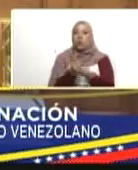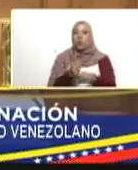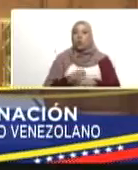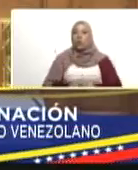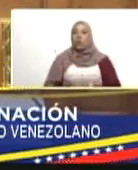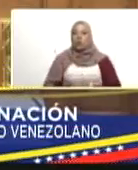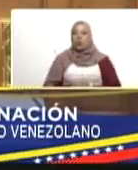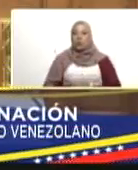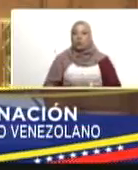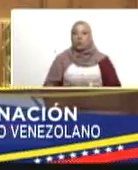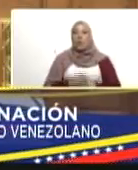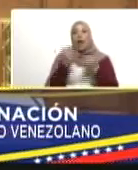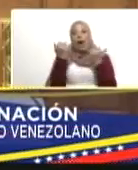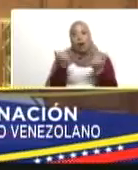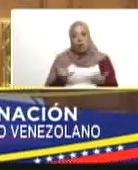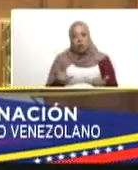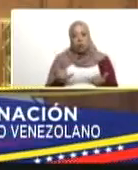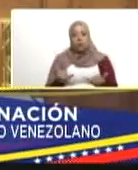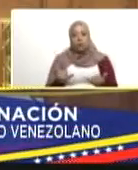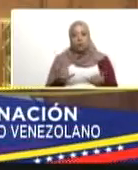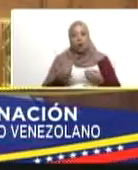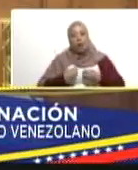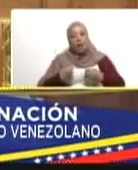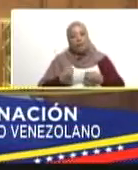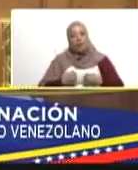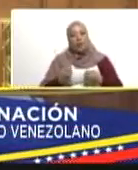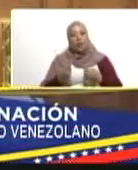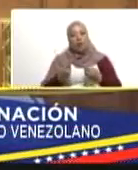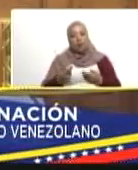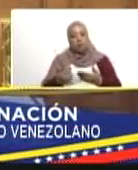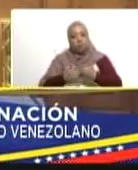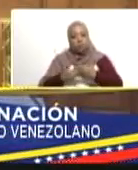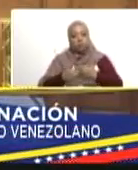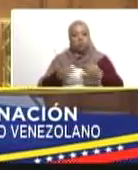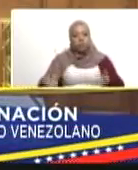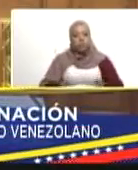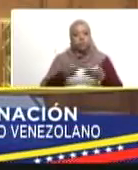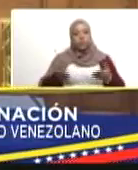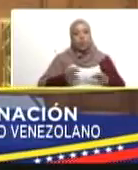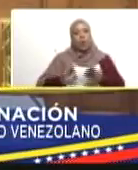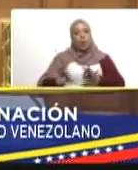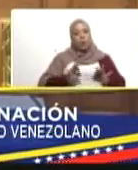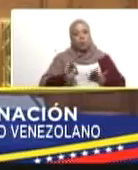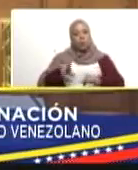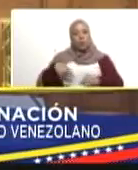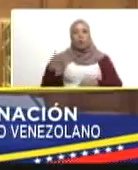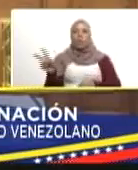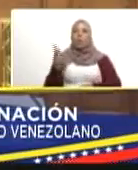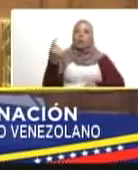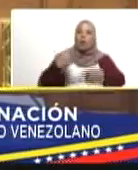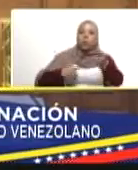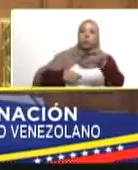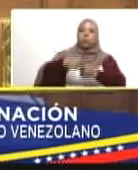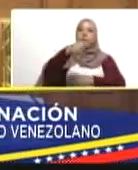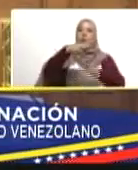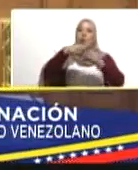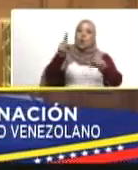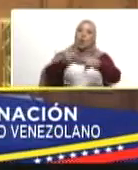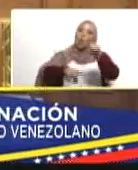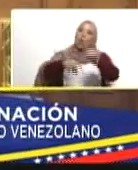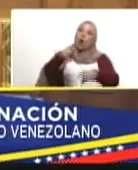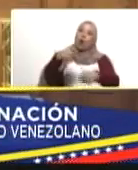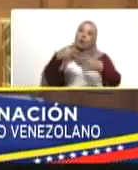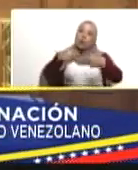No ahora la vida nos va obligando a prepararnos para ser un país exportador en todos los rubros